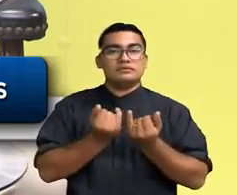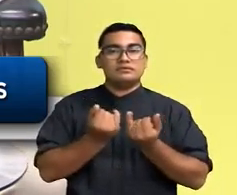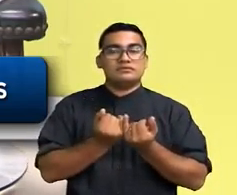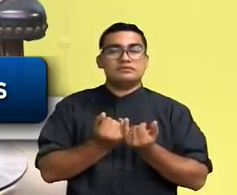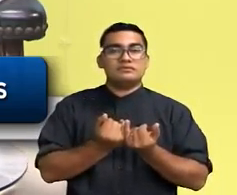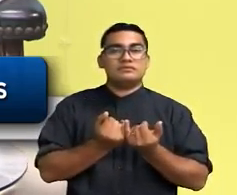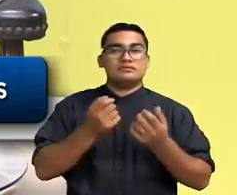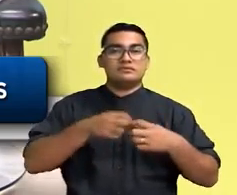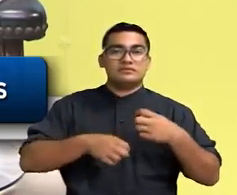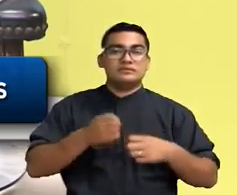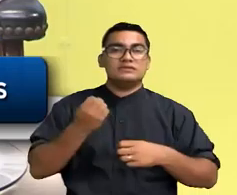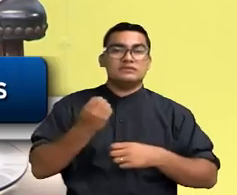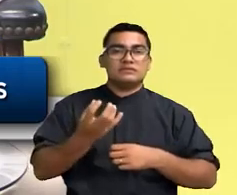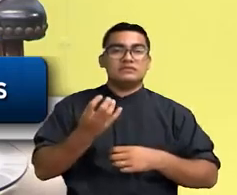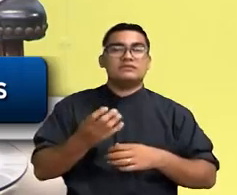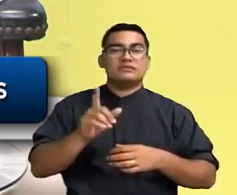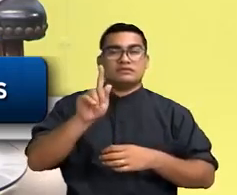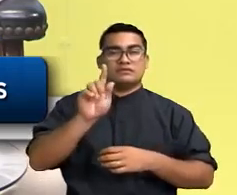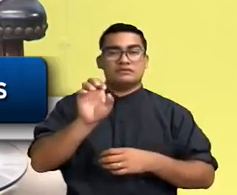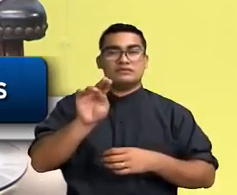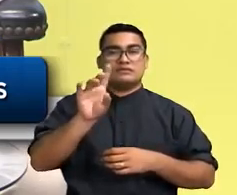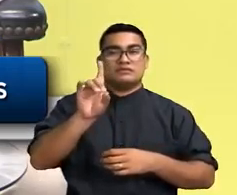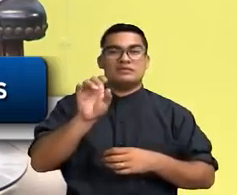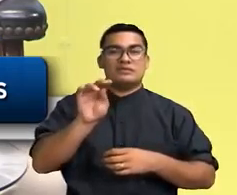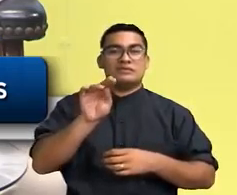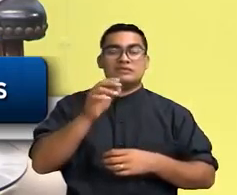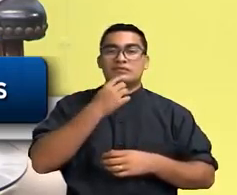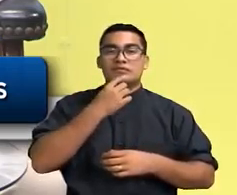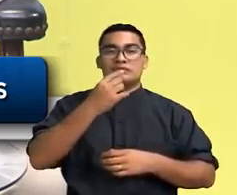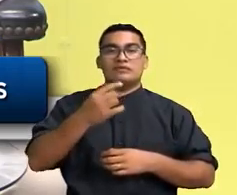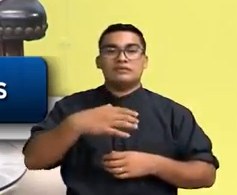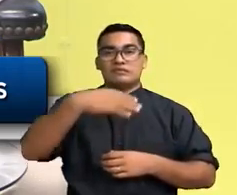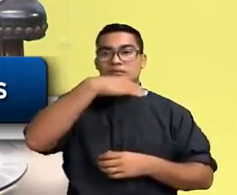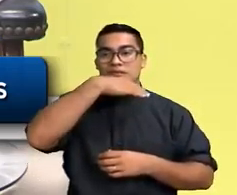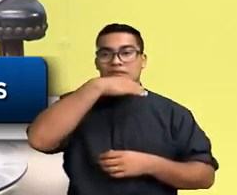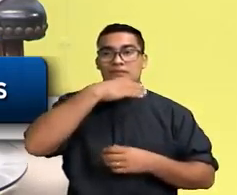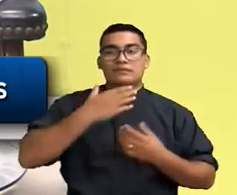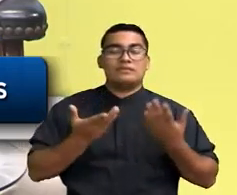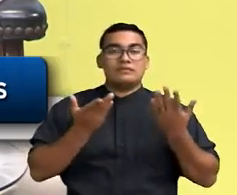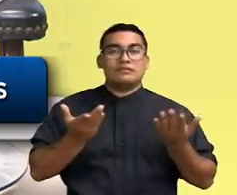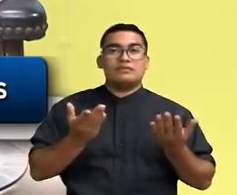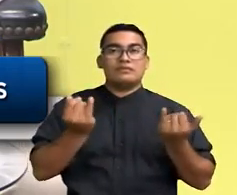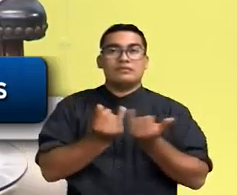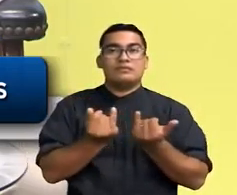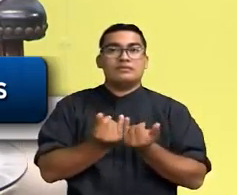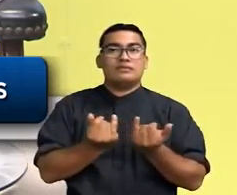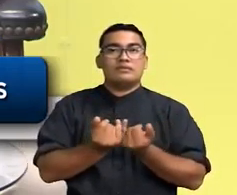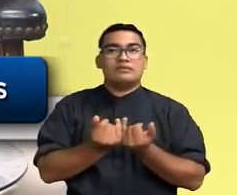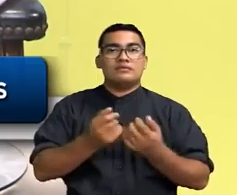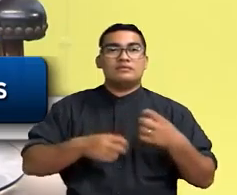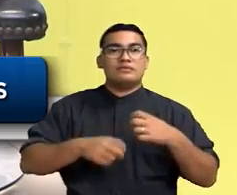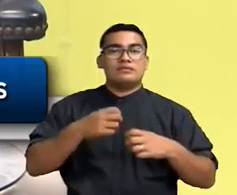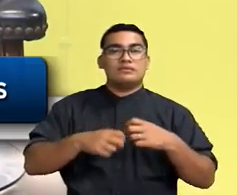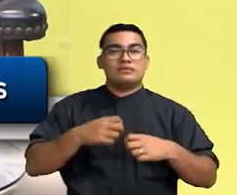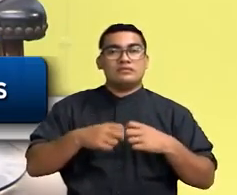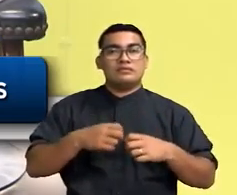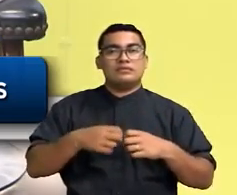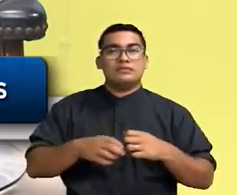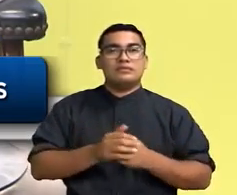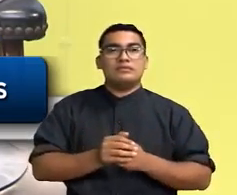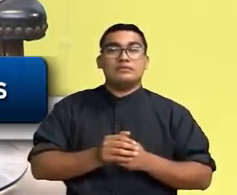inflamación, el tendón sufre y entonces el paciente viene y comienza con las molestias. Vamos a